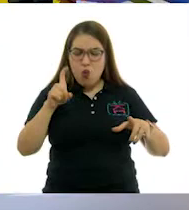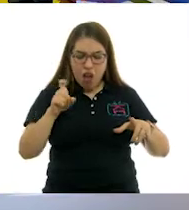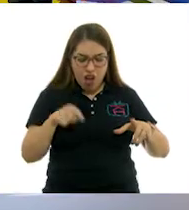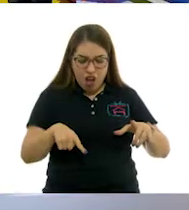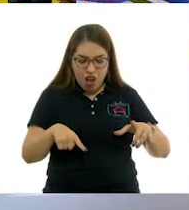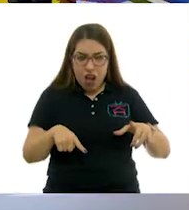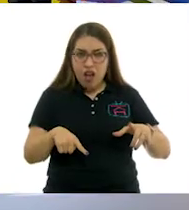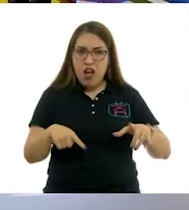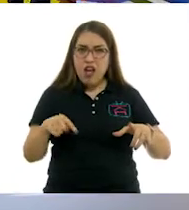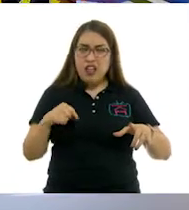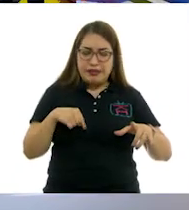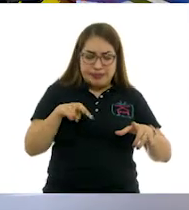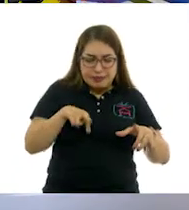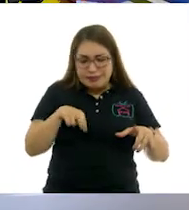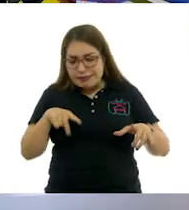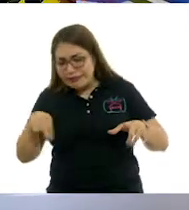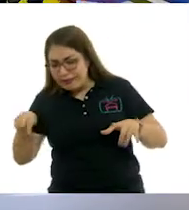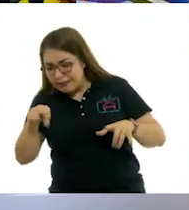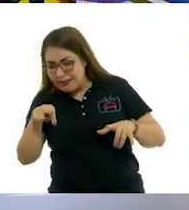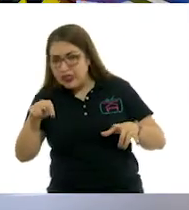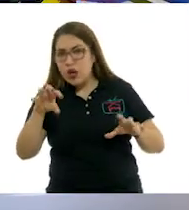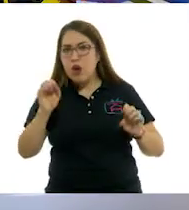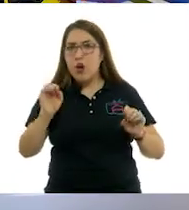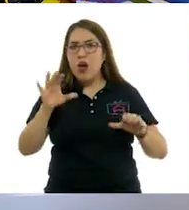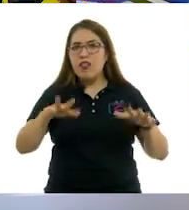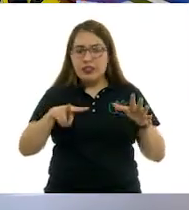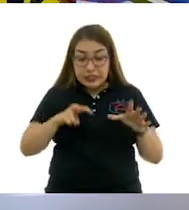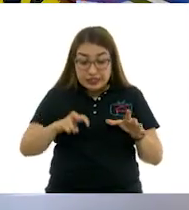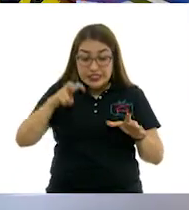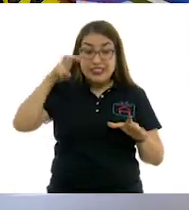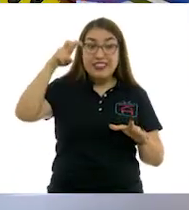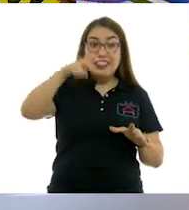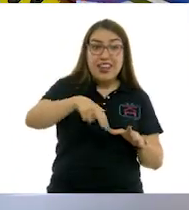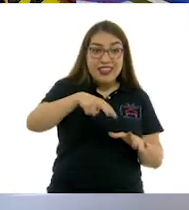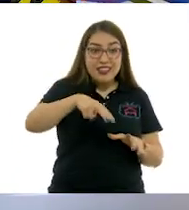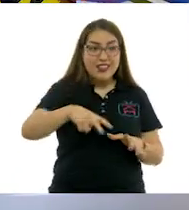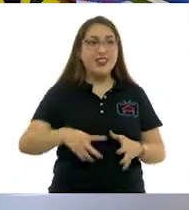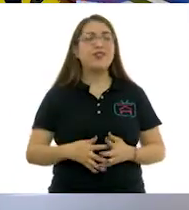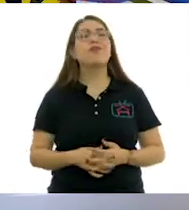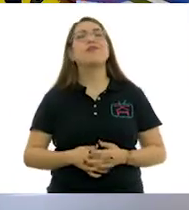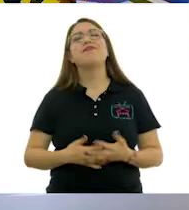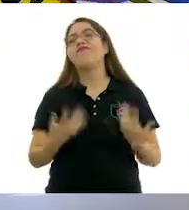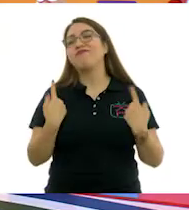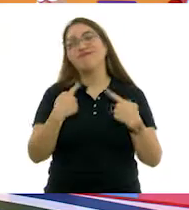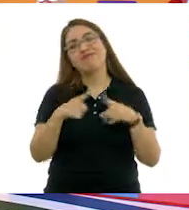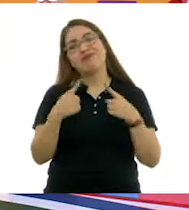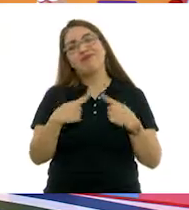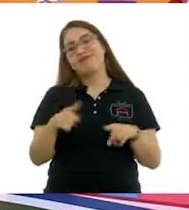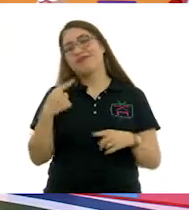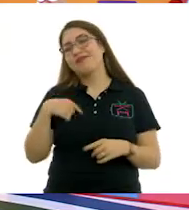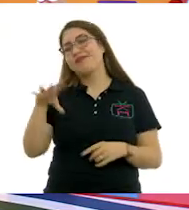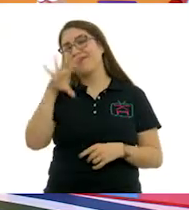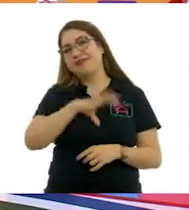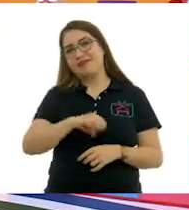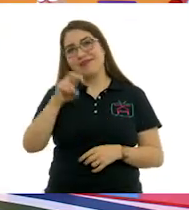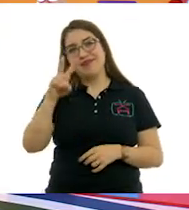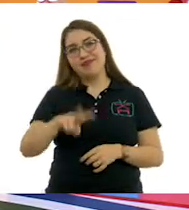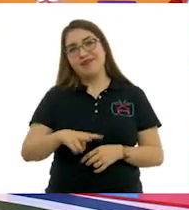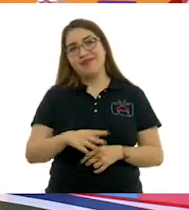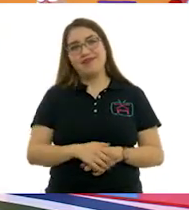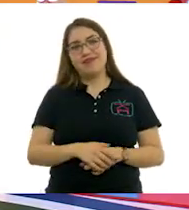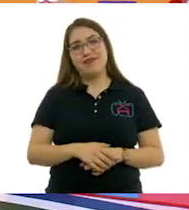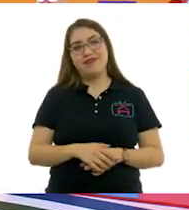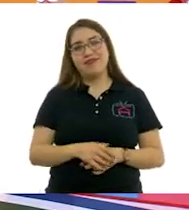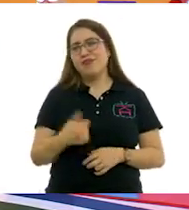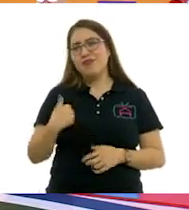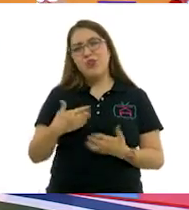charco y hay veces que lo rodeo o hay veces que trato de saltarlo. En fin, me encanta. No, nunca me